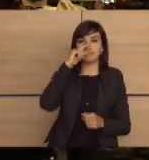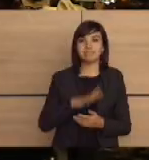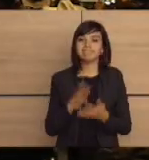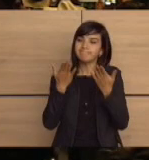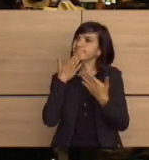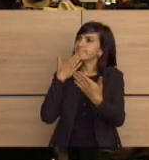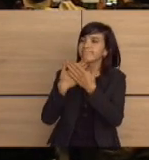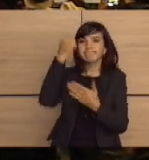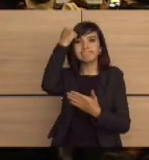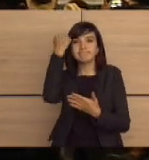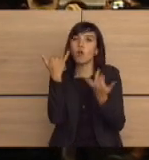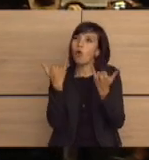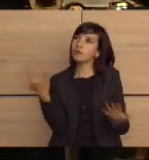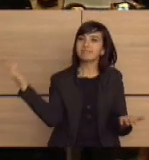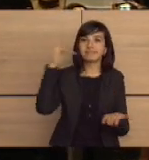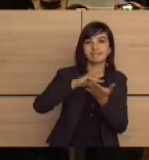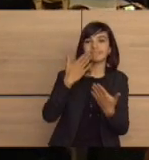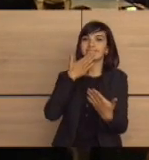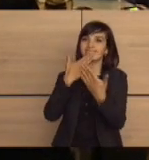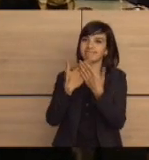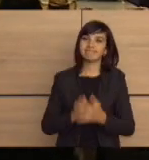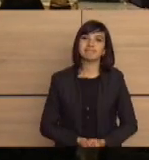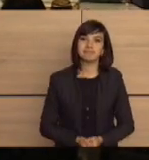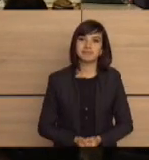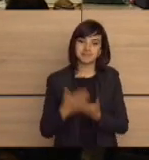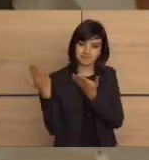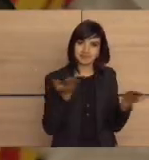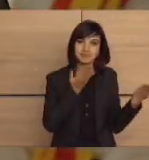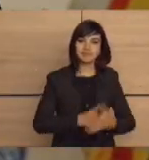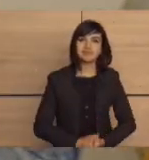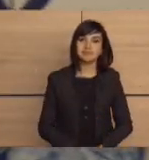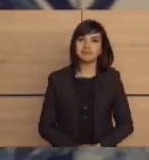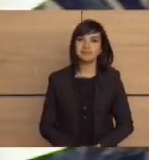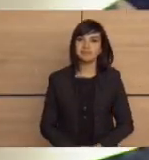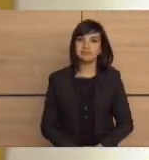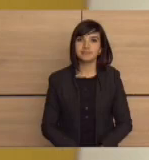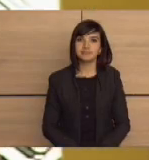sumarse a este conversatorio. Bienvenido, señor.